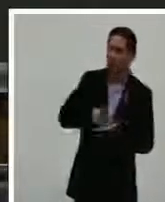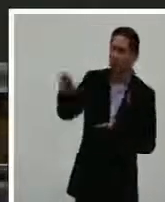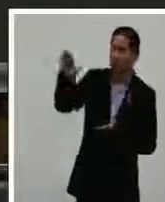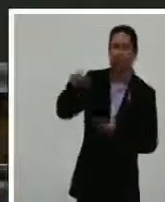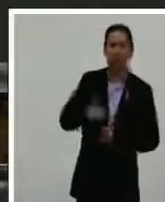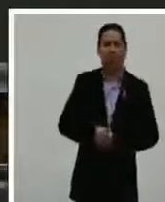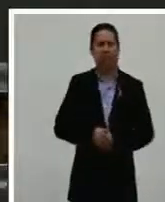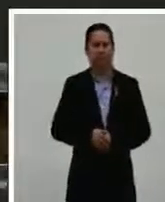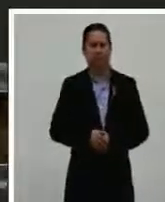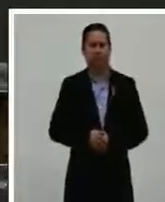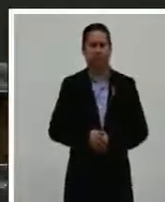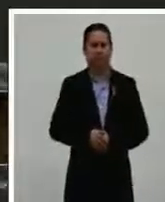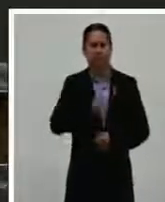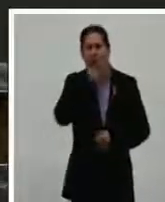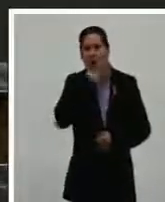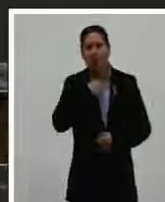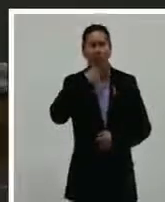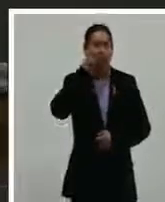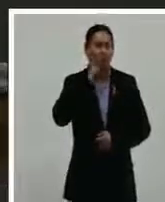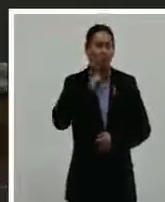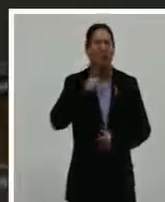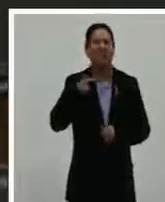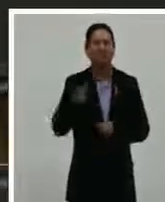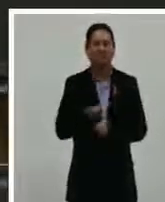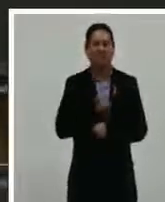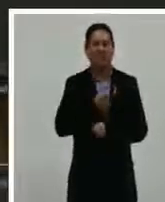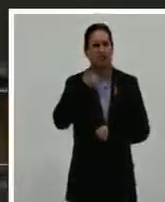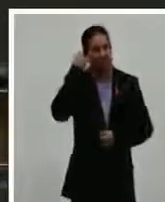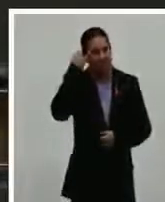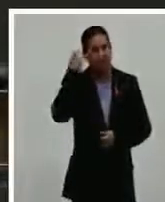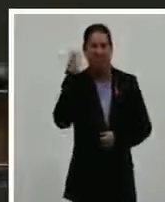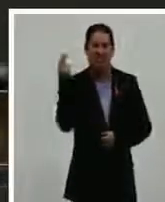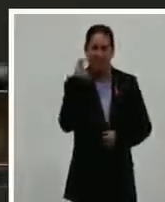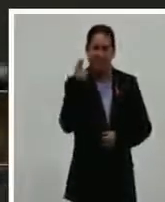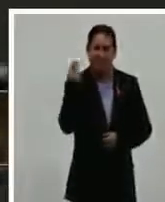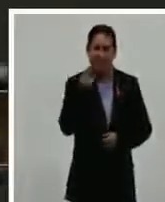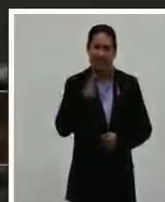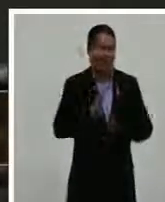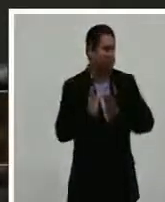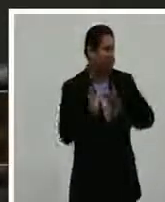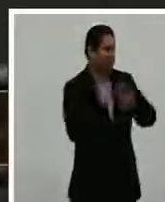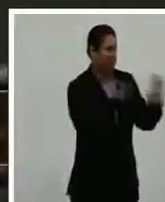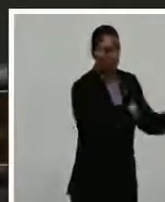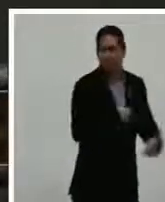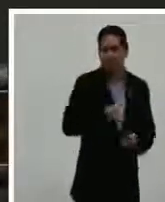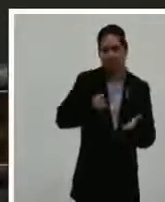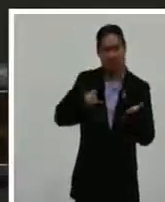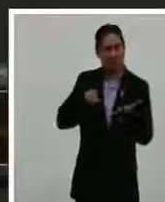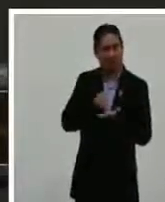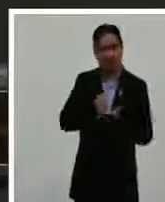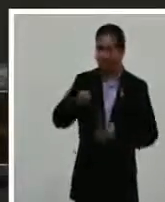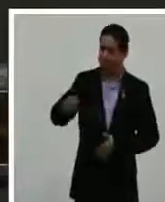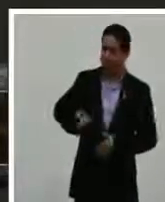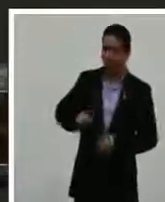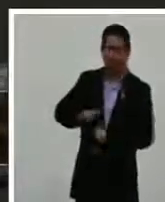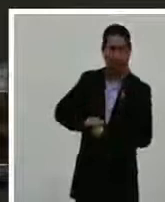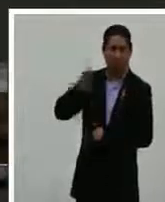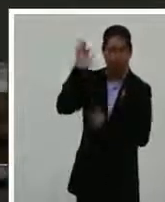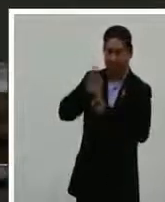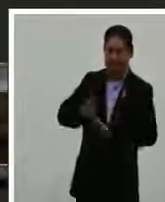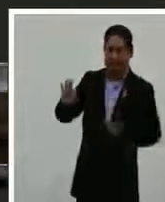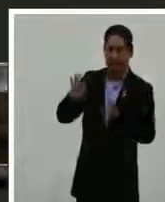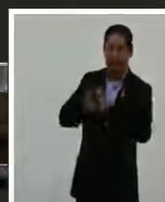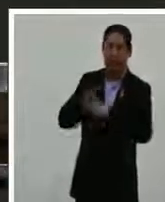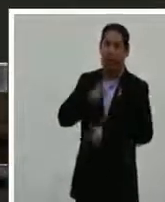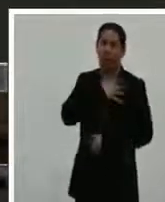pasa cuando este hombre o esta mujer se ven en la necesidad de ausentarse por acompañar a